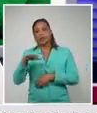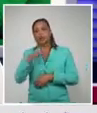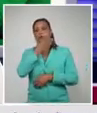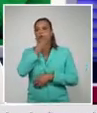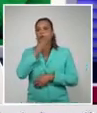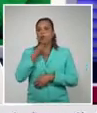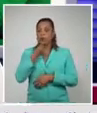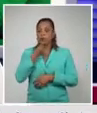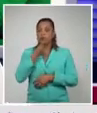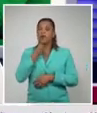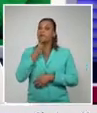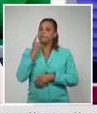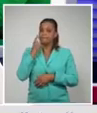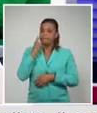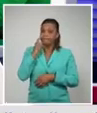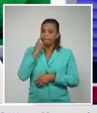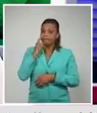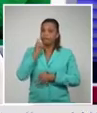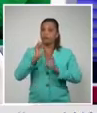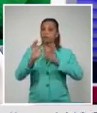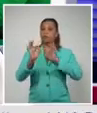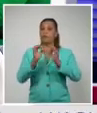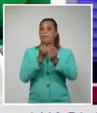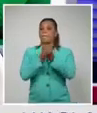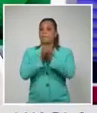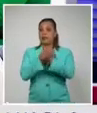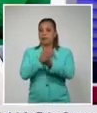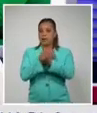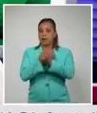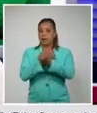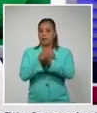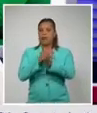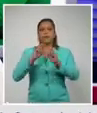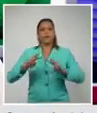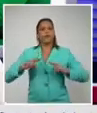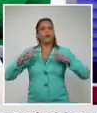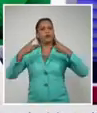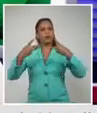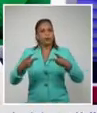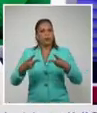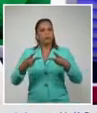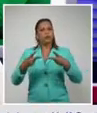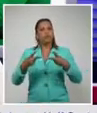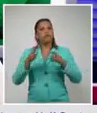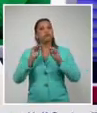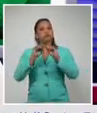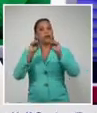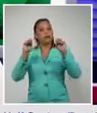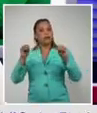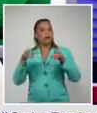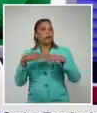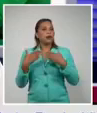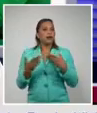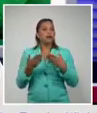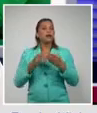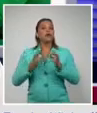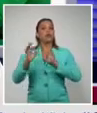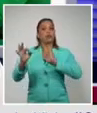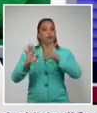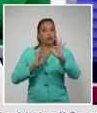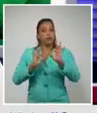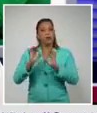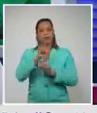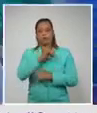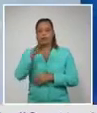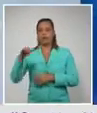mucho riesgo, y una vez más, llamamos al orden en este sentido. De 20